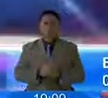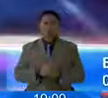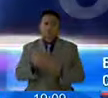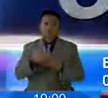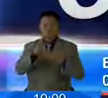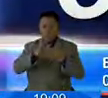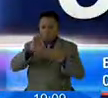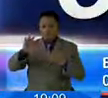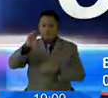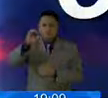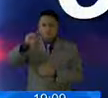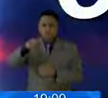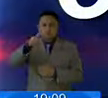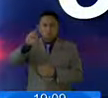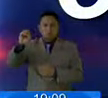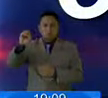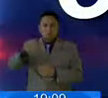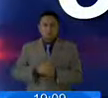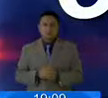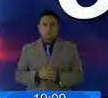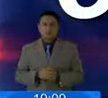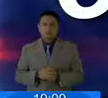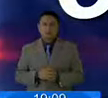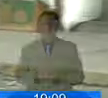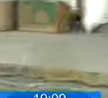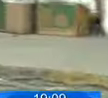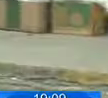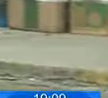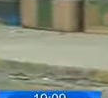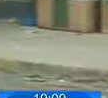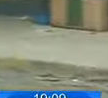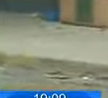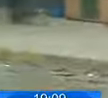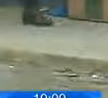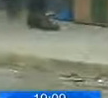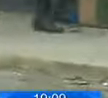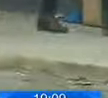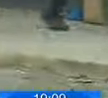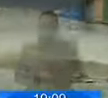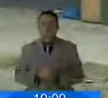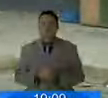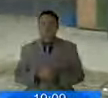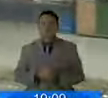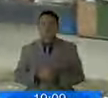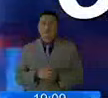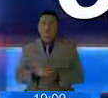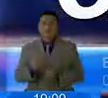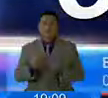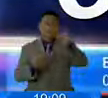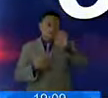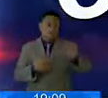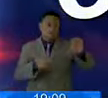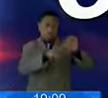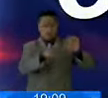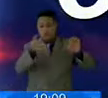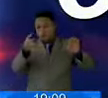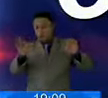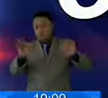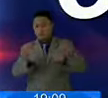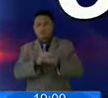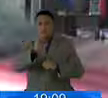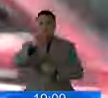del 0,20%, mientras que la inflación acumulada en el segundo mes del año, es decir, de enero a febrero, alcanzó el